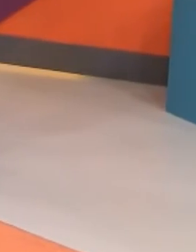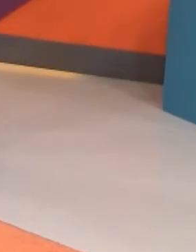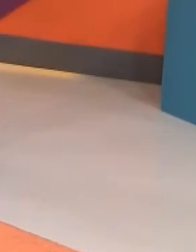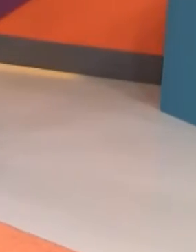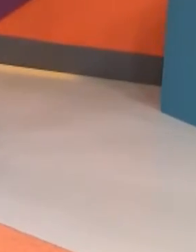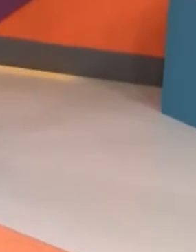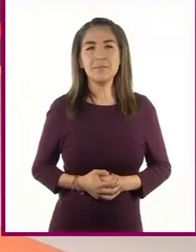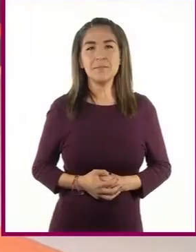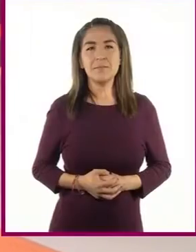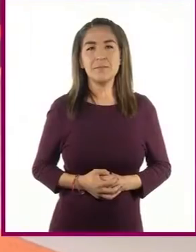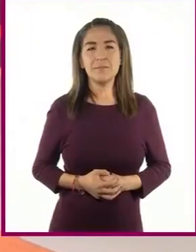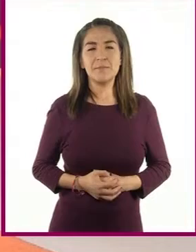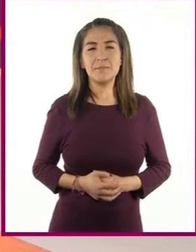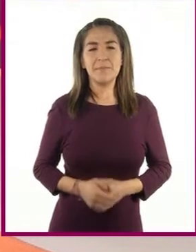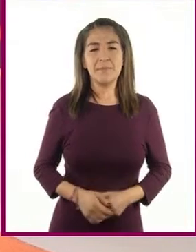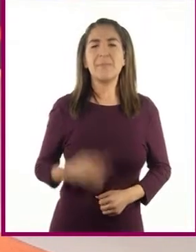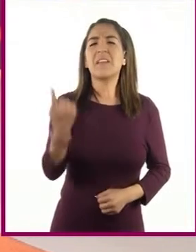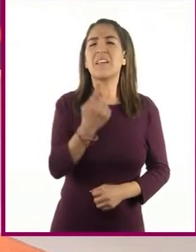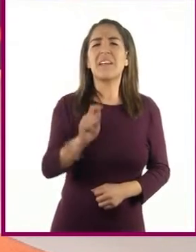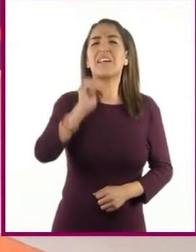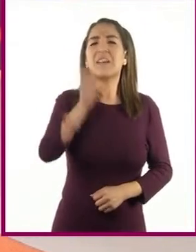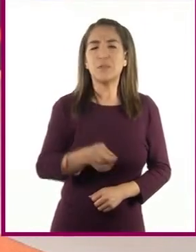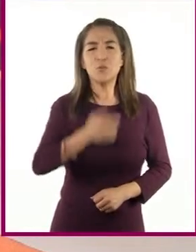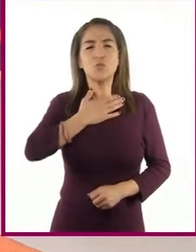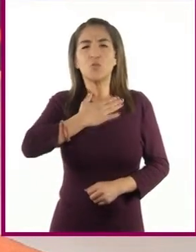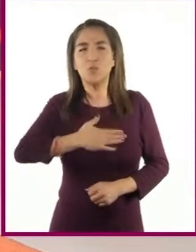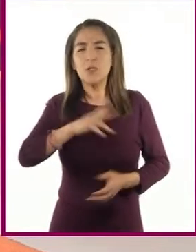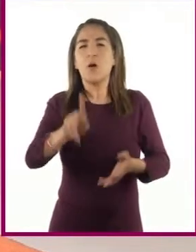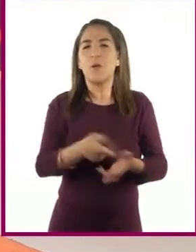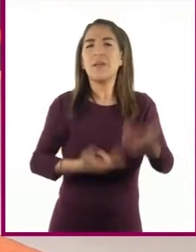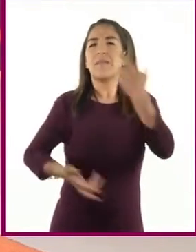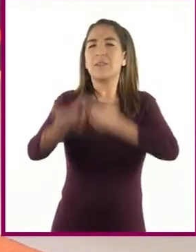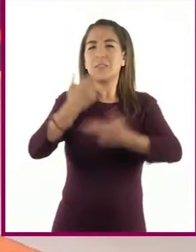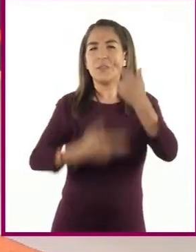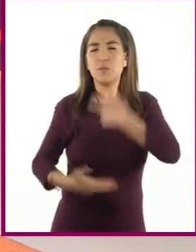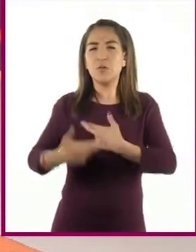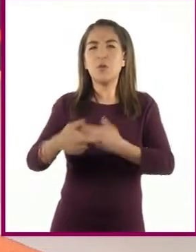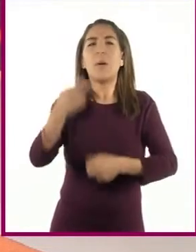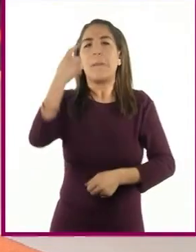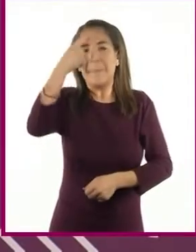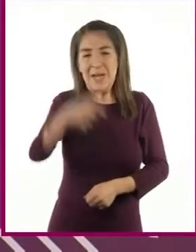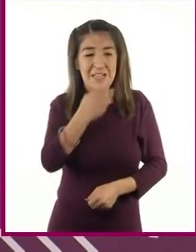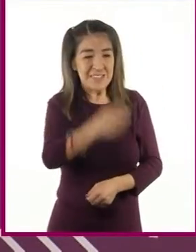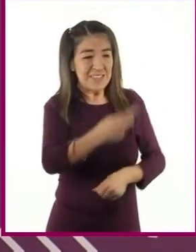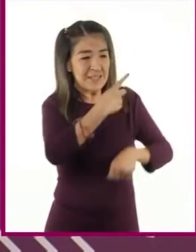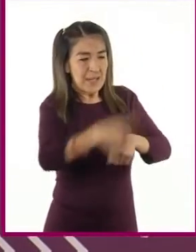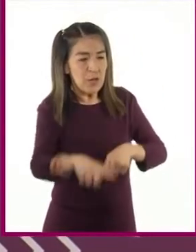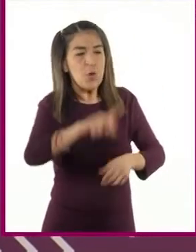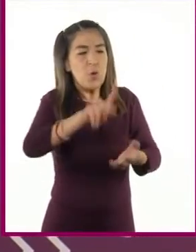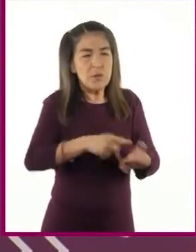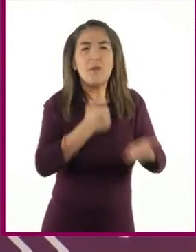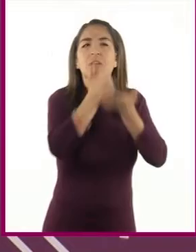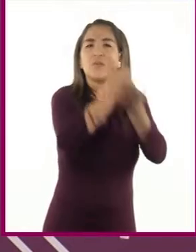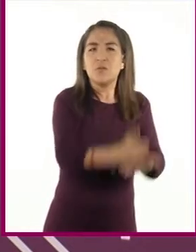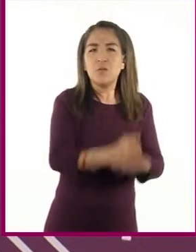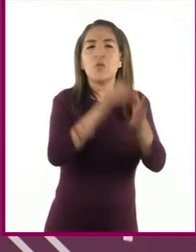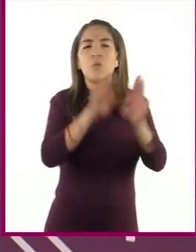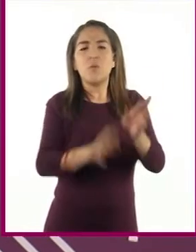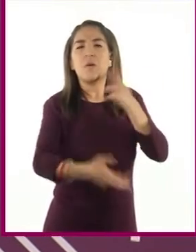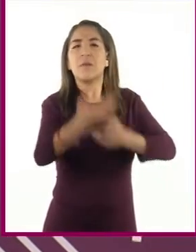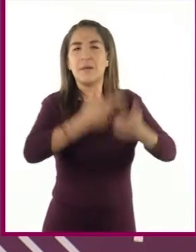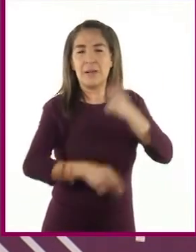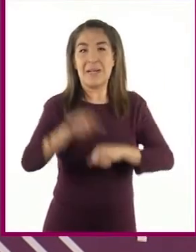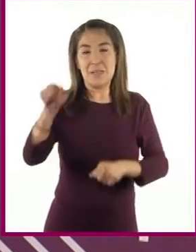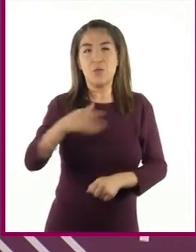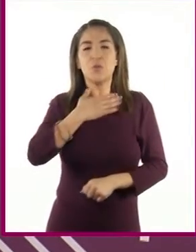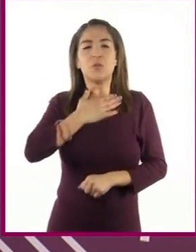¿Qué es la justicia restaurativa y cuál es su relación con el daño? La justicia restaurativa,